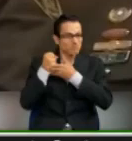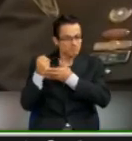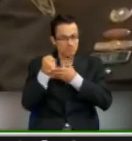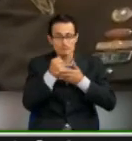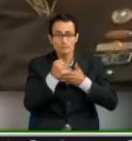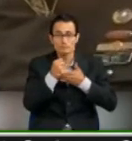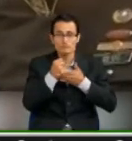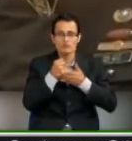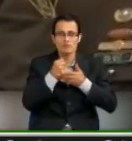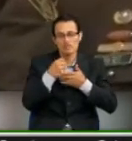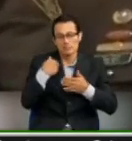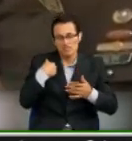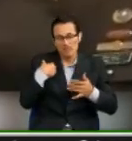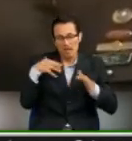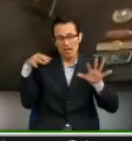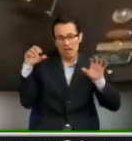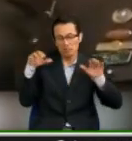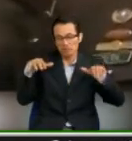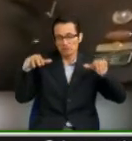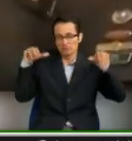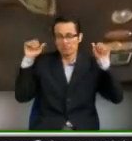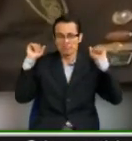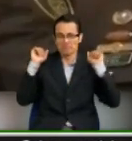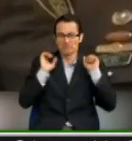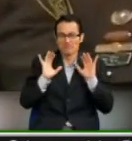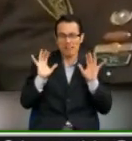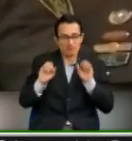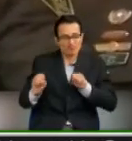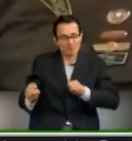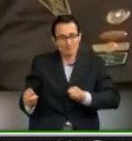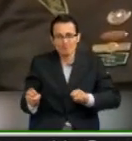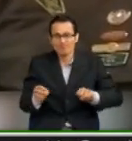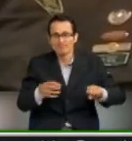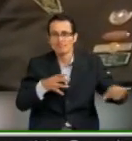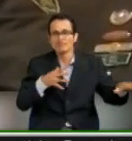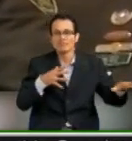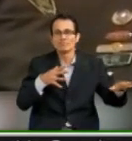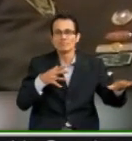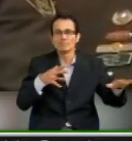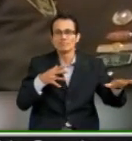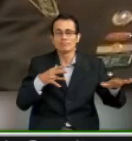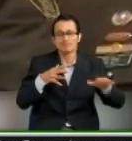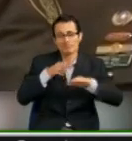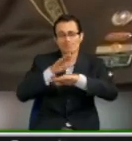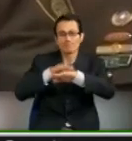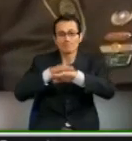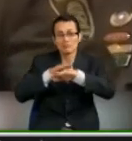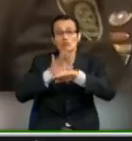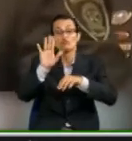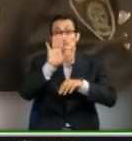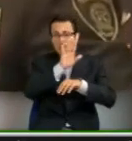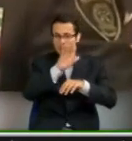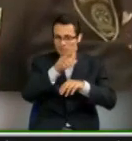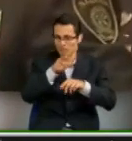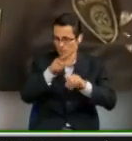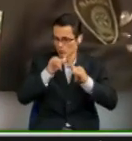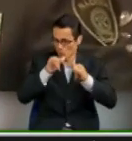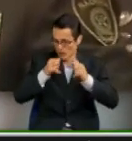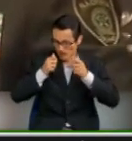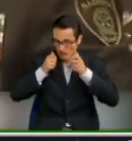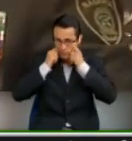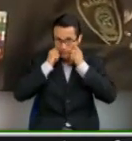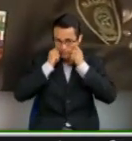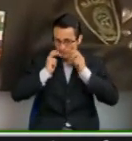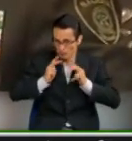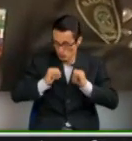Doy mi paso al costado diciéndole a ustedes, mis compatriotas, que he dedicado mis